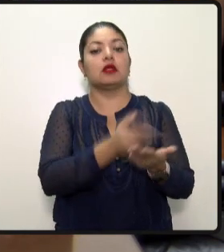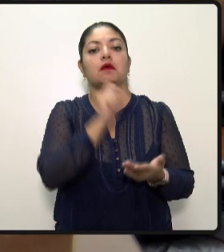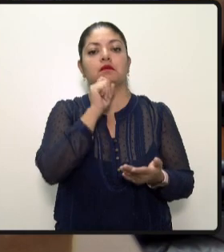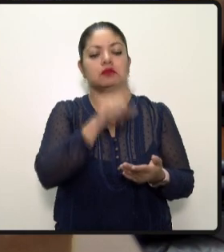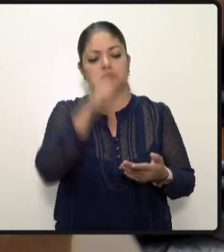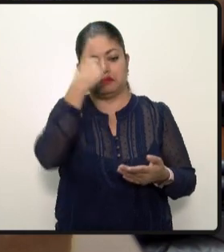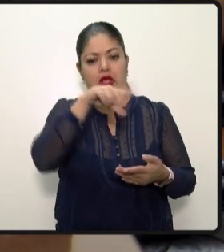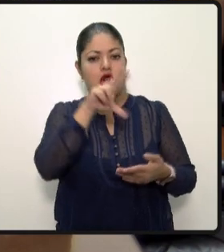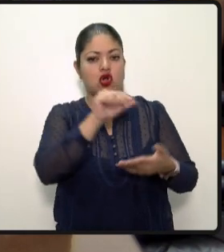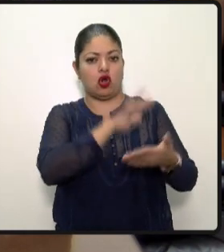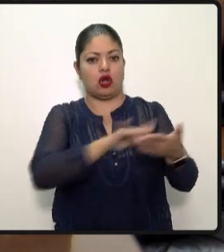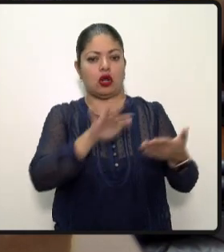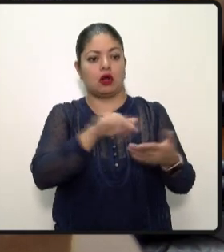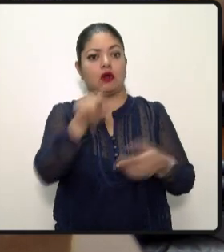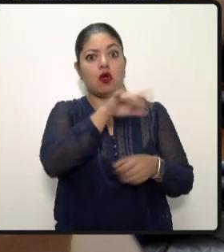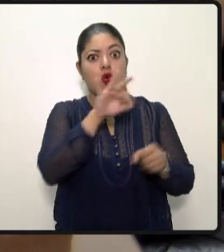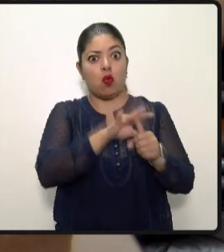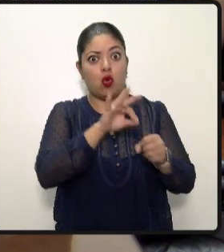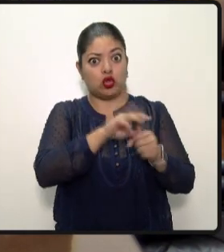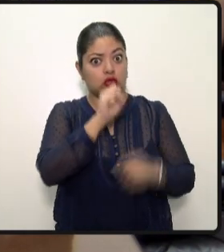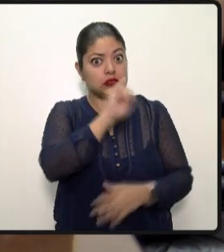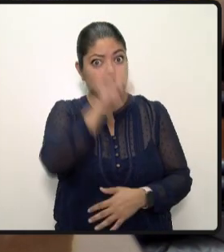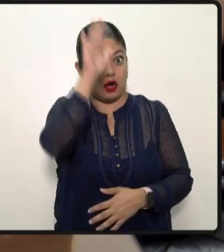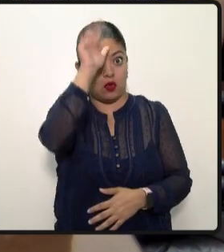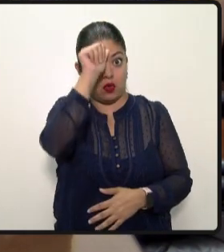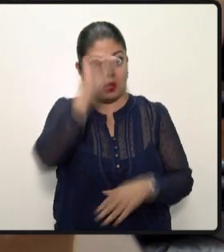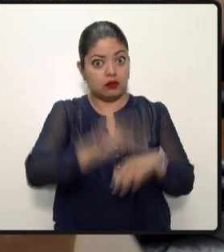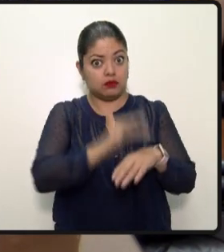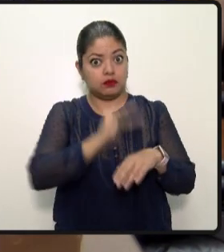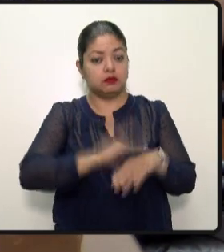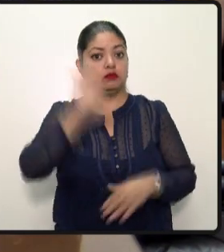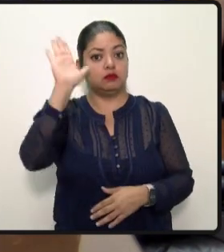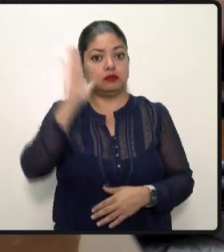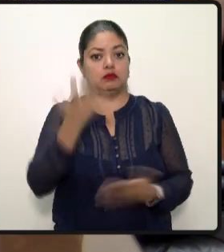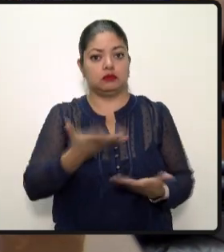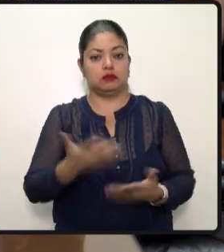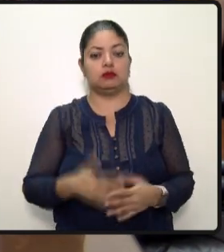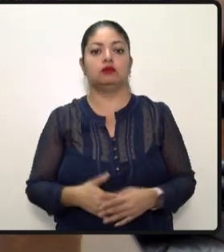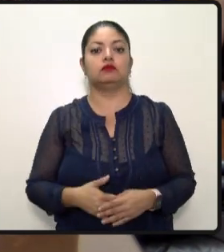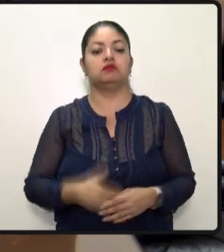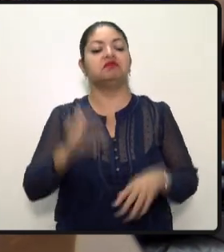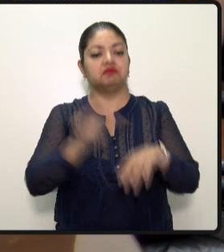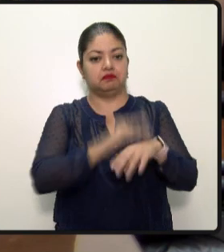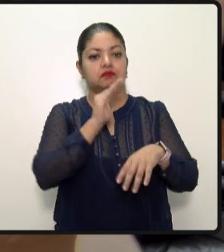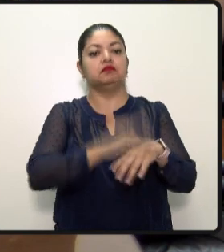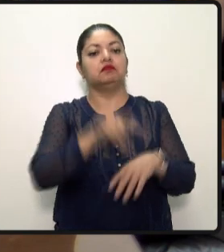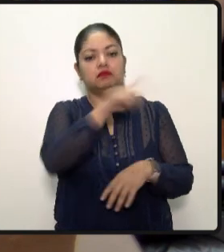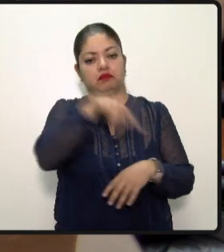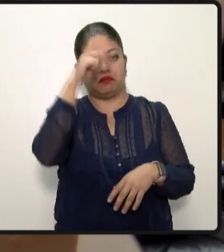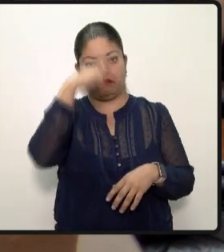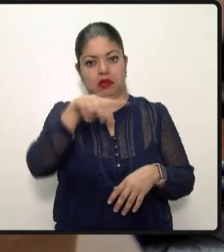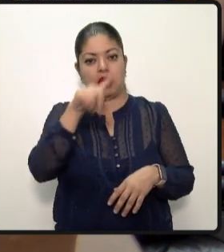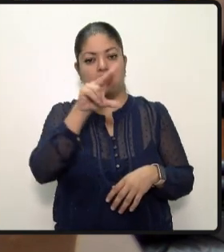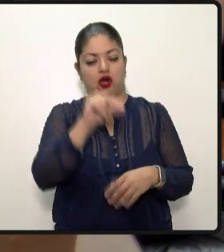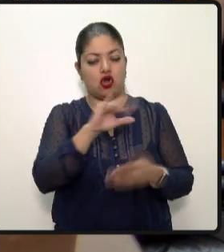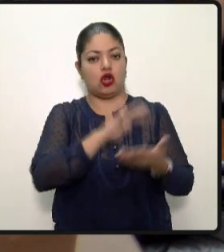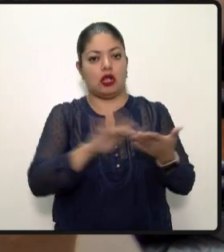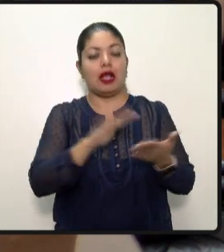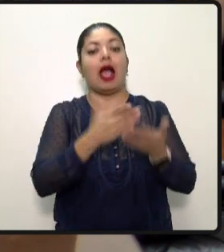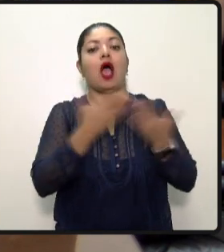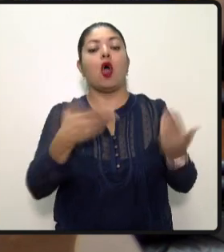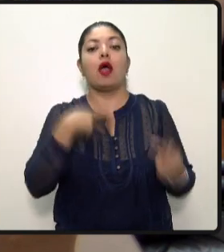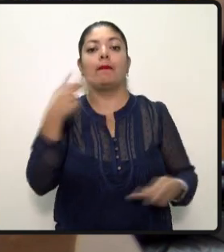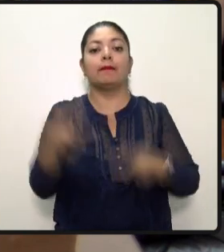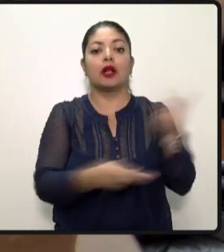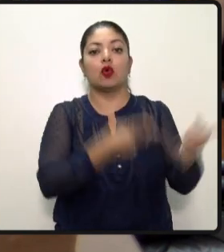de la lectura, por lo que en votación económica les pregunto si se aprueba. Aprobada la omisión de la lectura. Ahora les pregunto